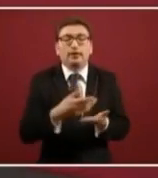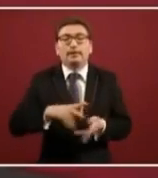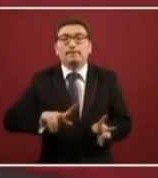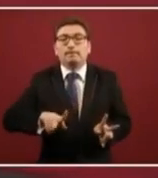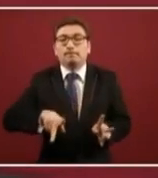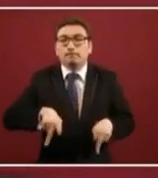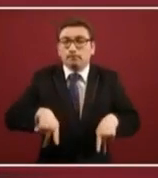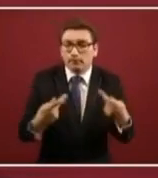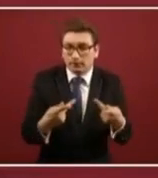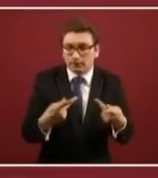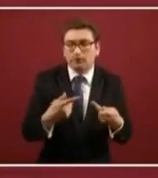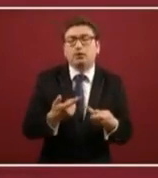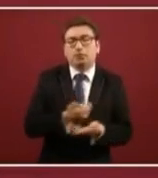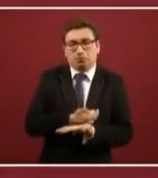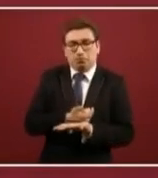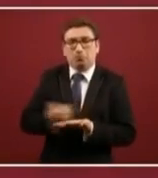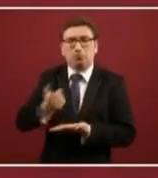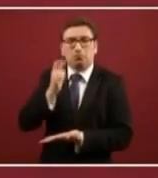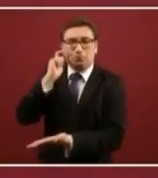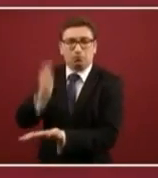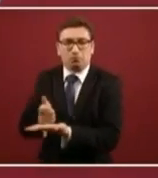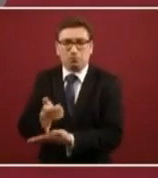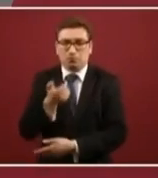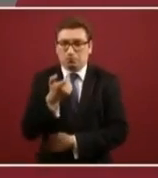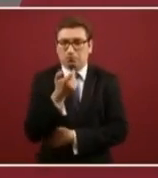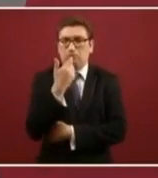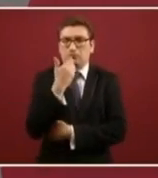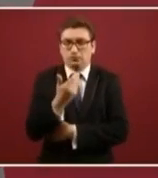a tener un buen precio su producto.